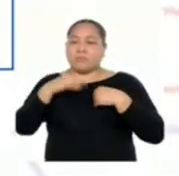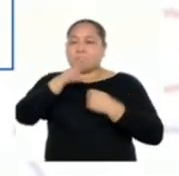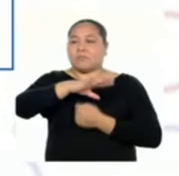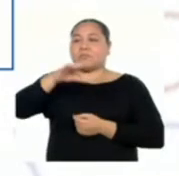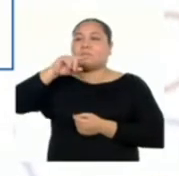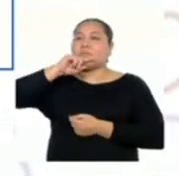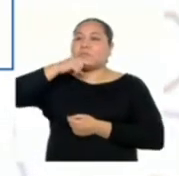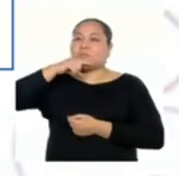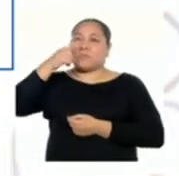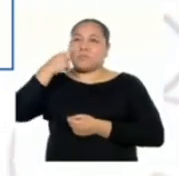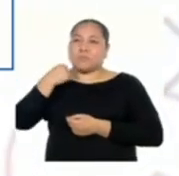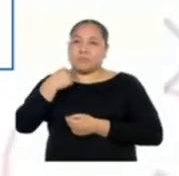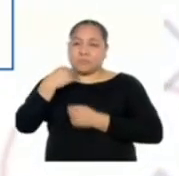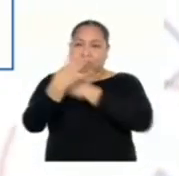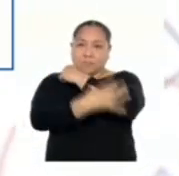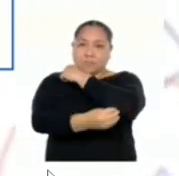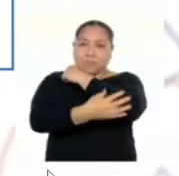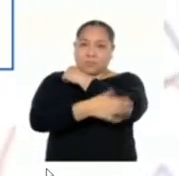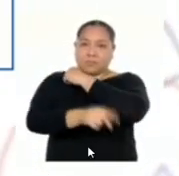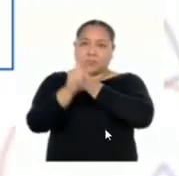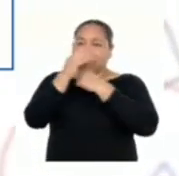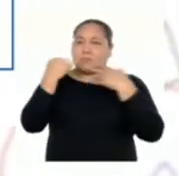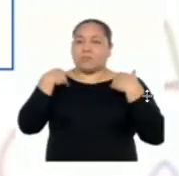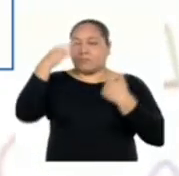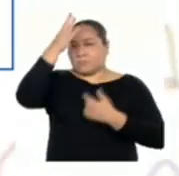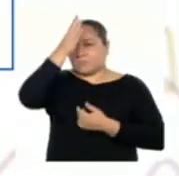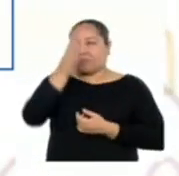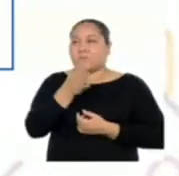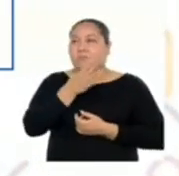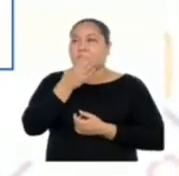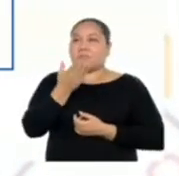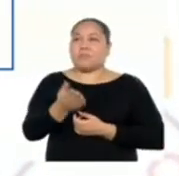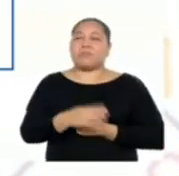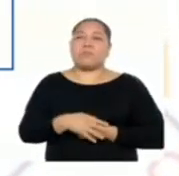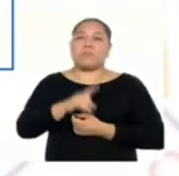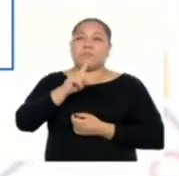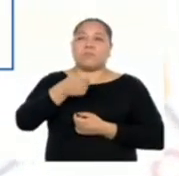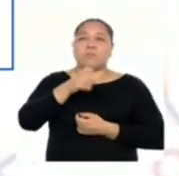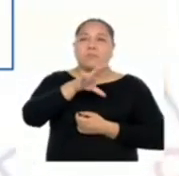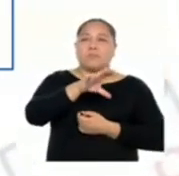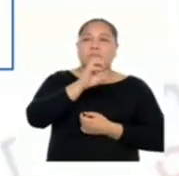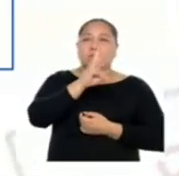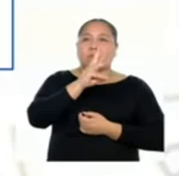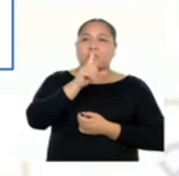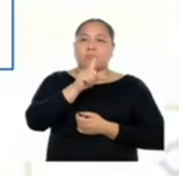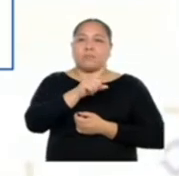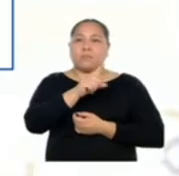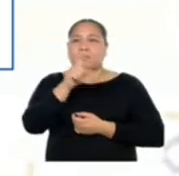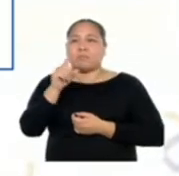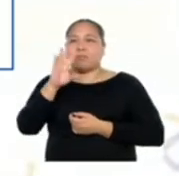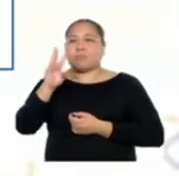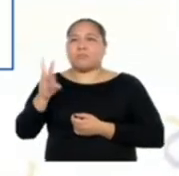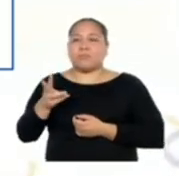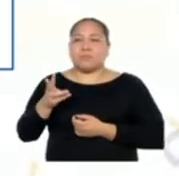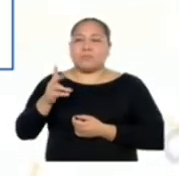a niñas y niños pobres y huérfanos, así como entre 1561